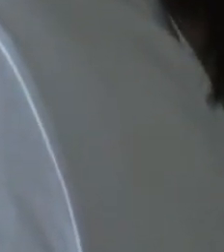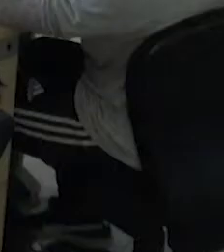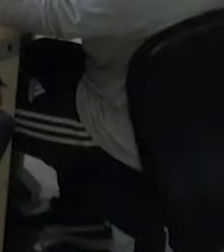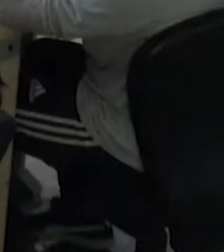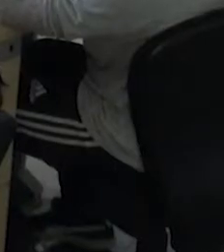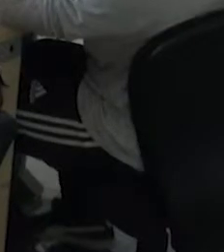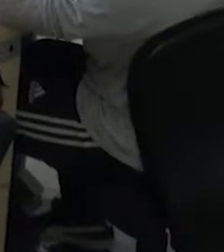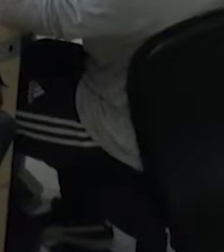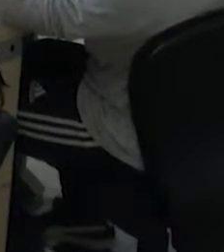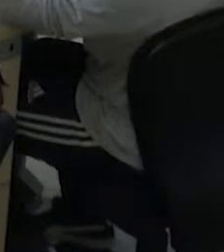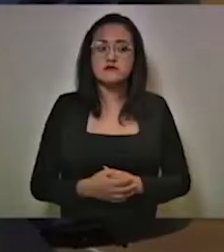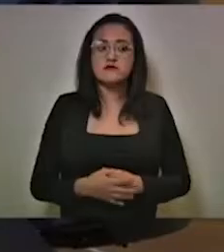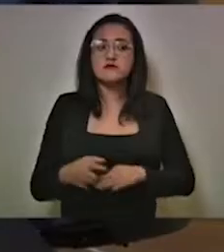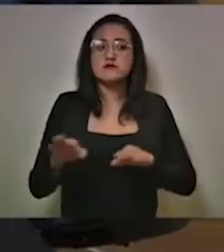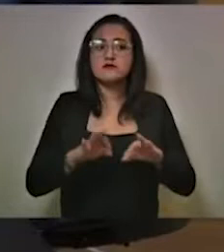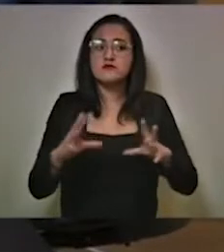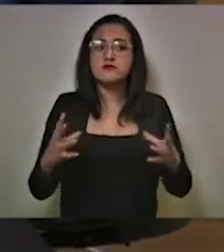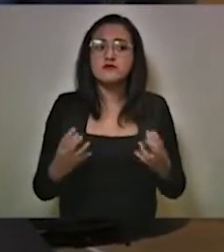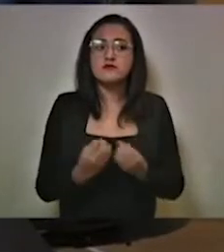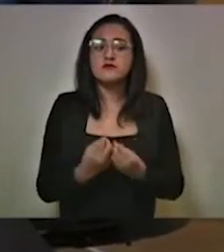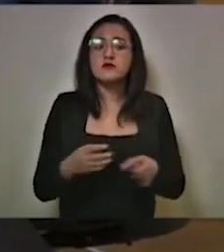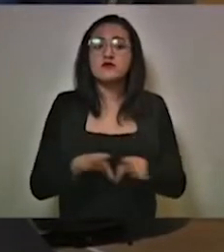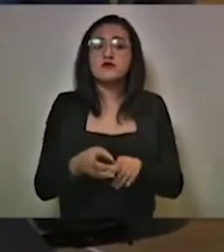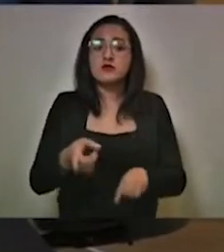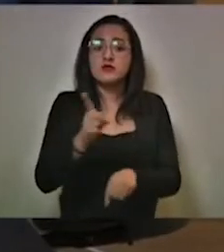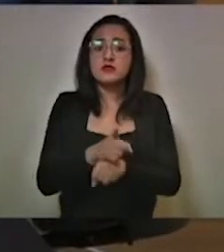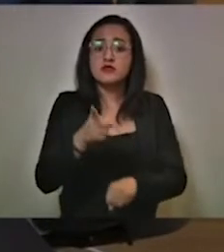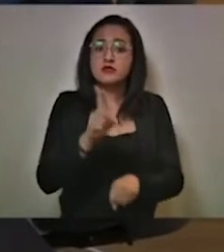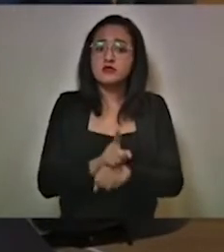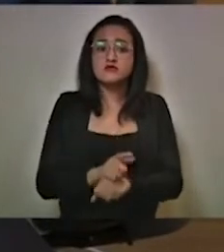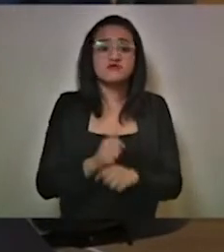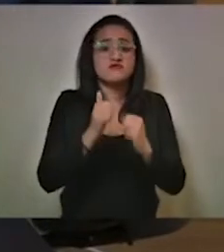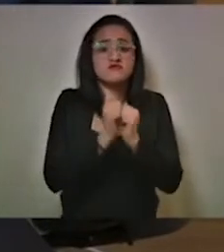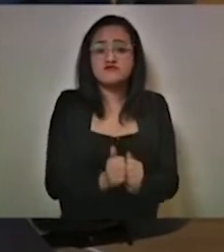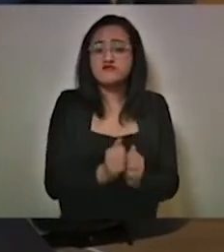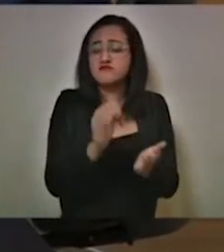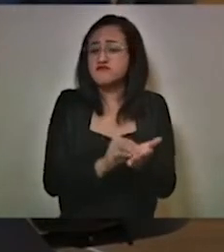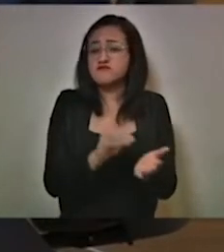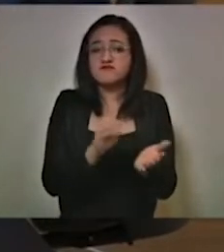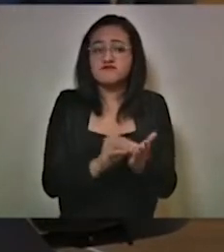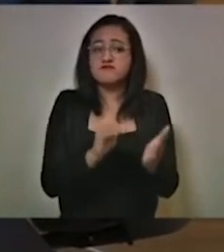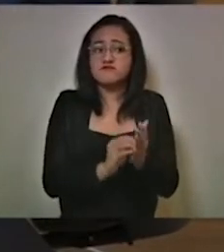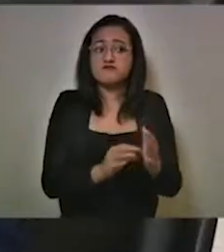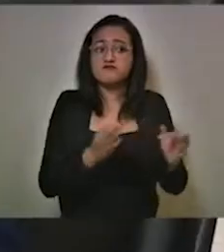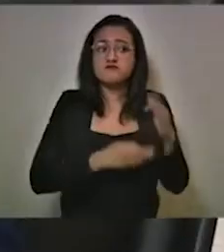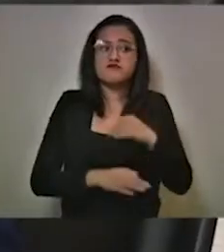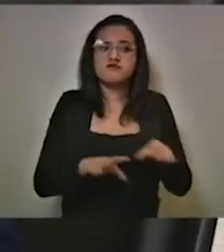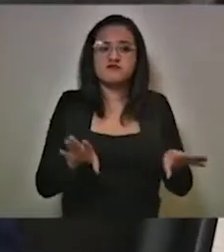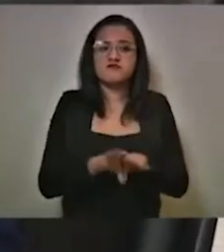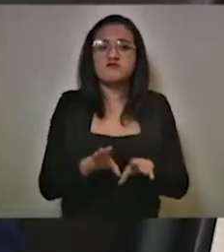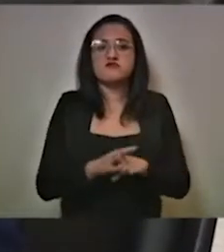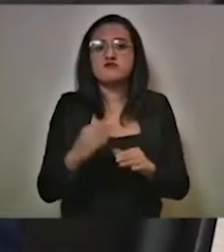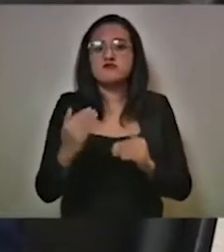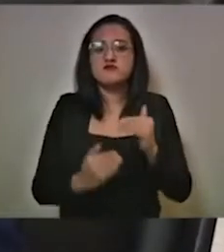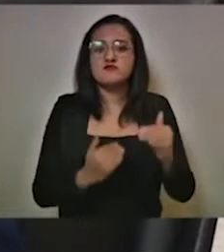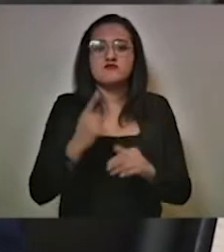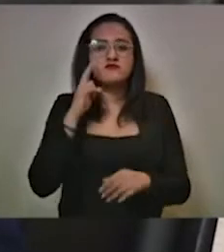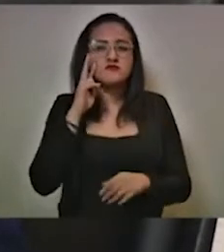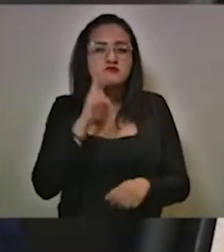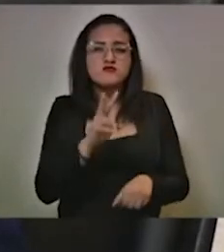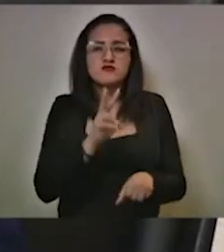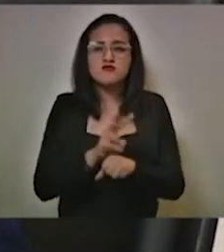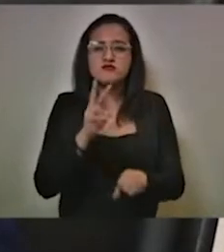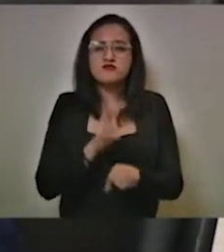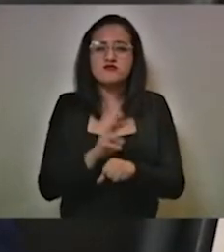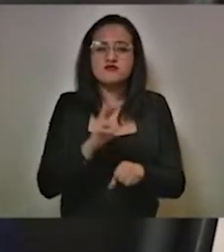las condiciones de cada región es un trabajo que se realiza de manera diaria y permanente en la que estamos tomando los factores de ponderación para ir